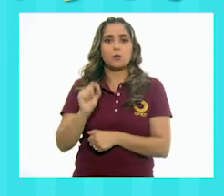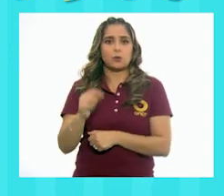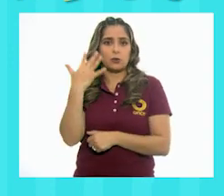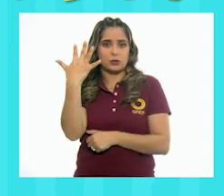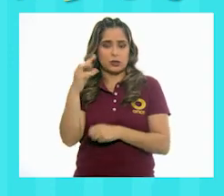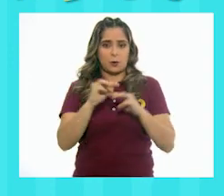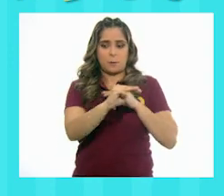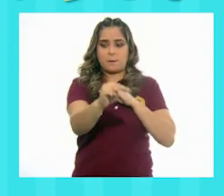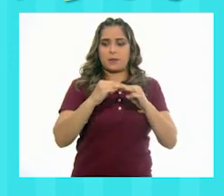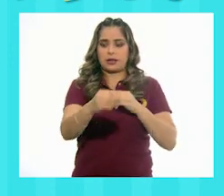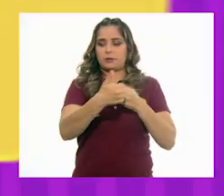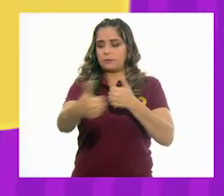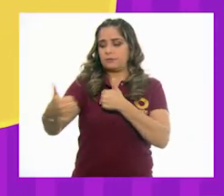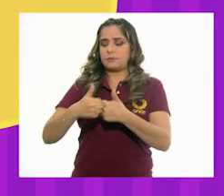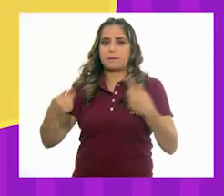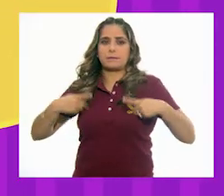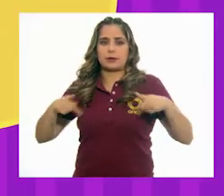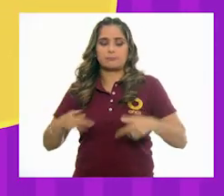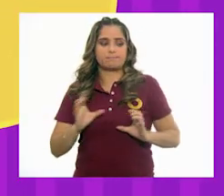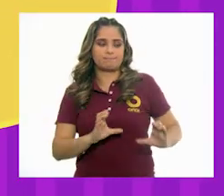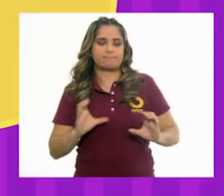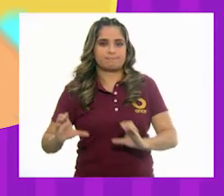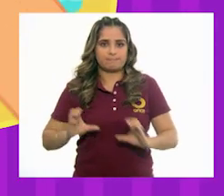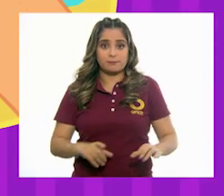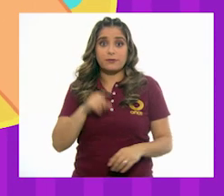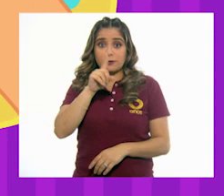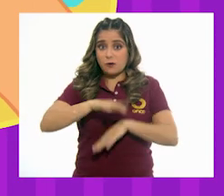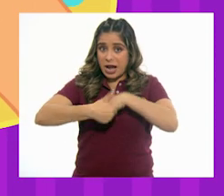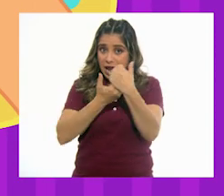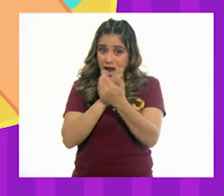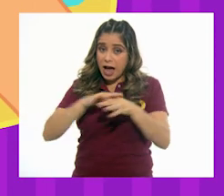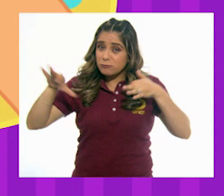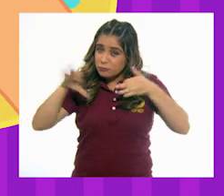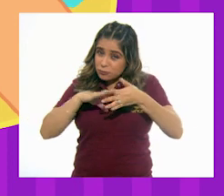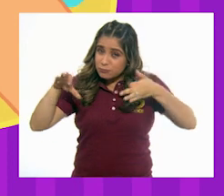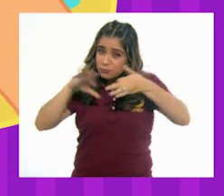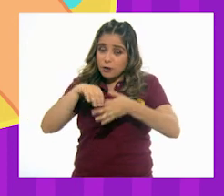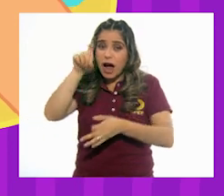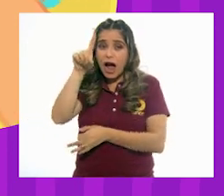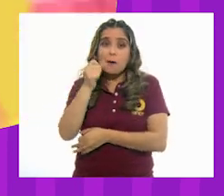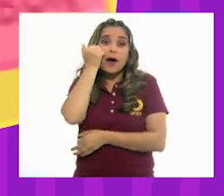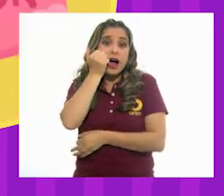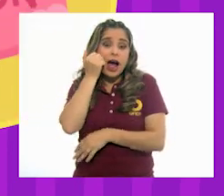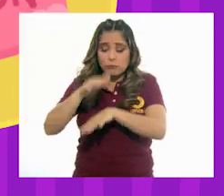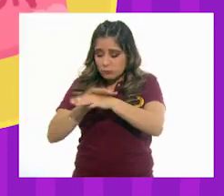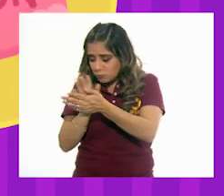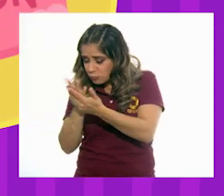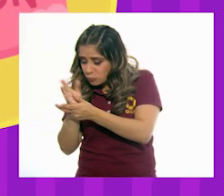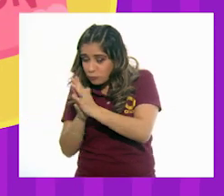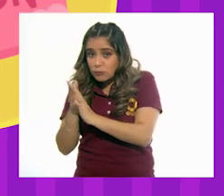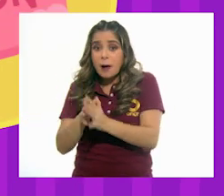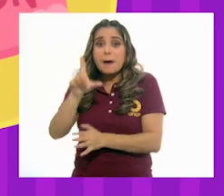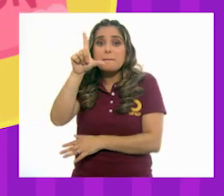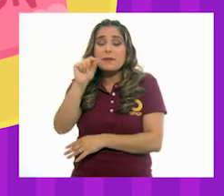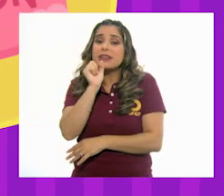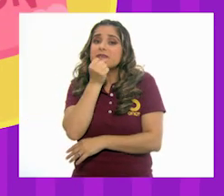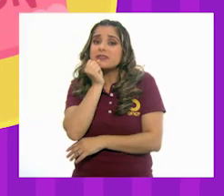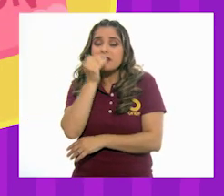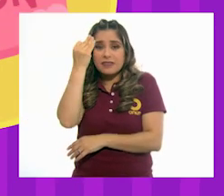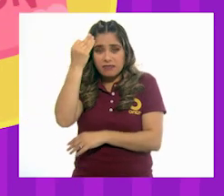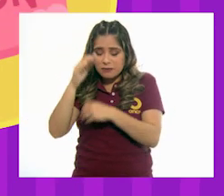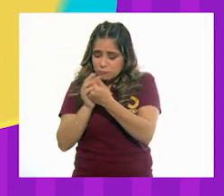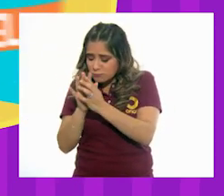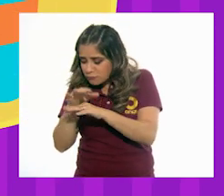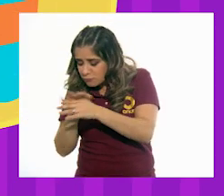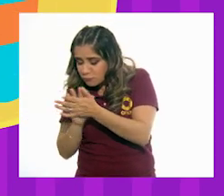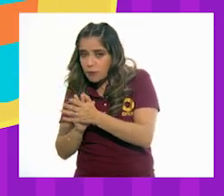de 1.5 metros entre tú y los demás. Lávate las manos muy seguido con agua y jabón por lo menos durante 20 segundos